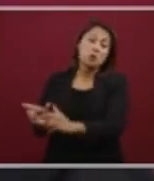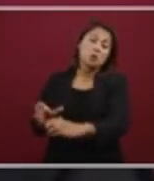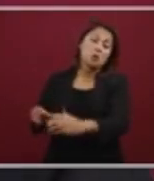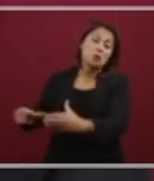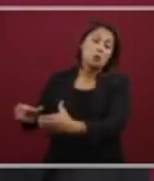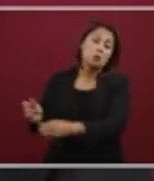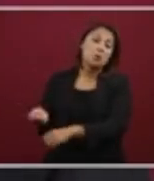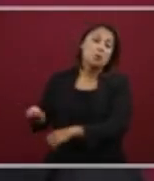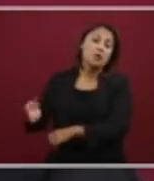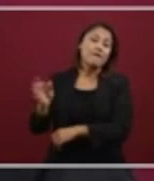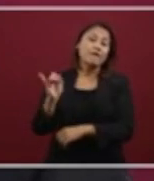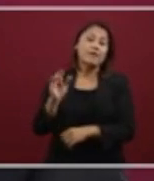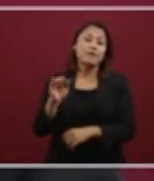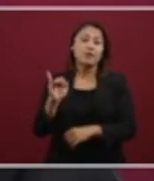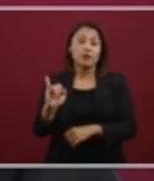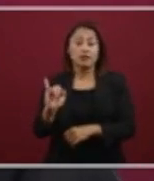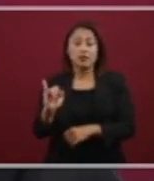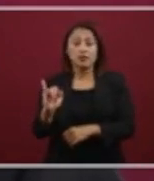en ese entonces